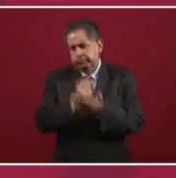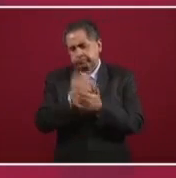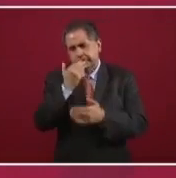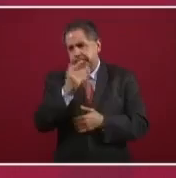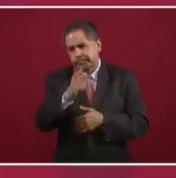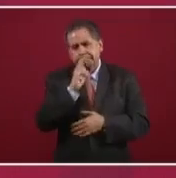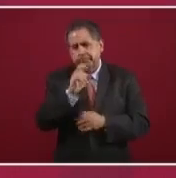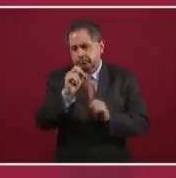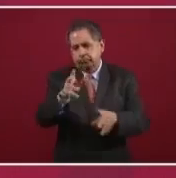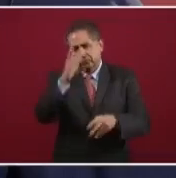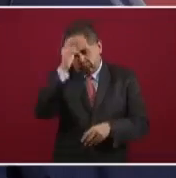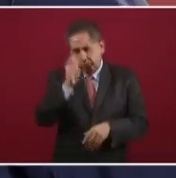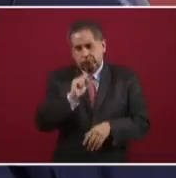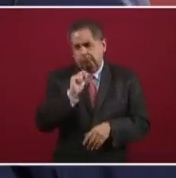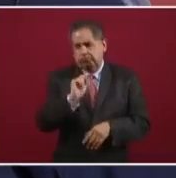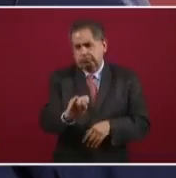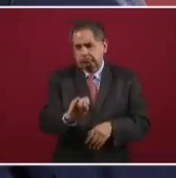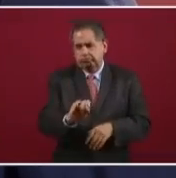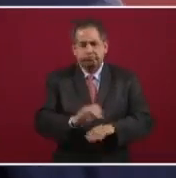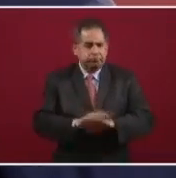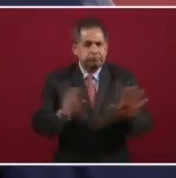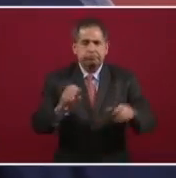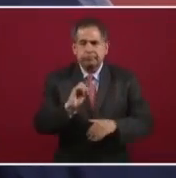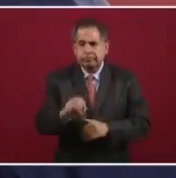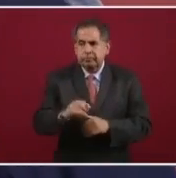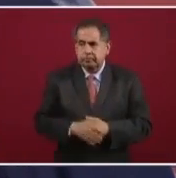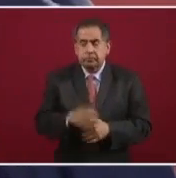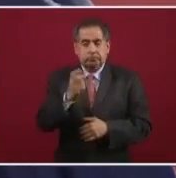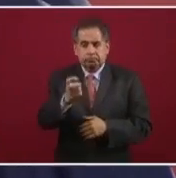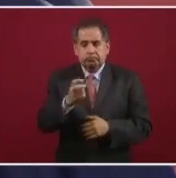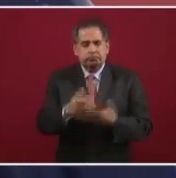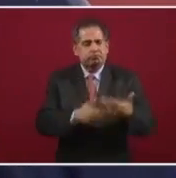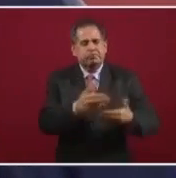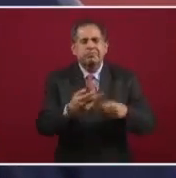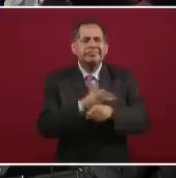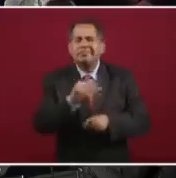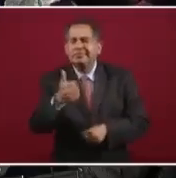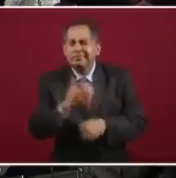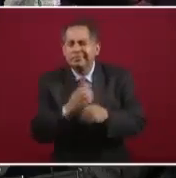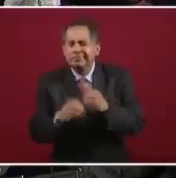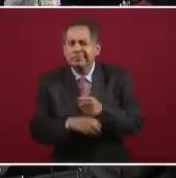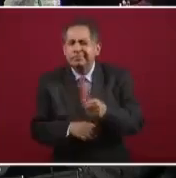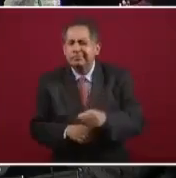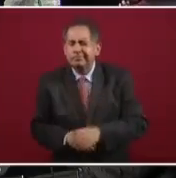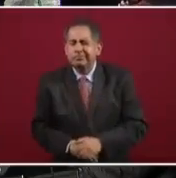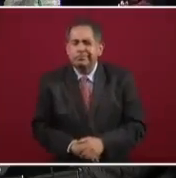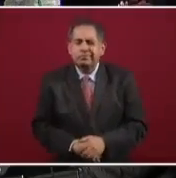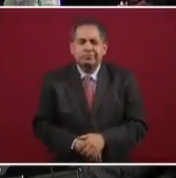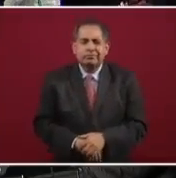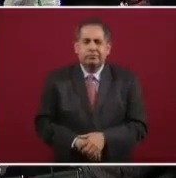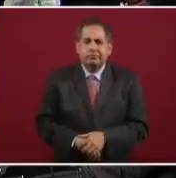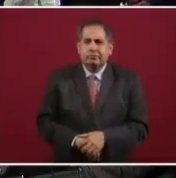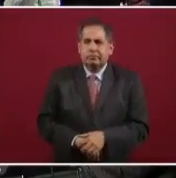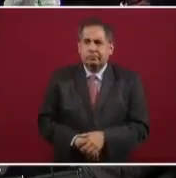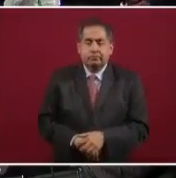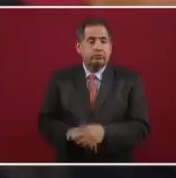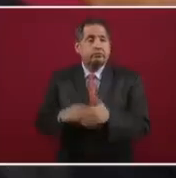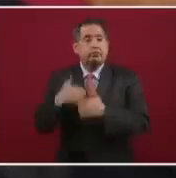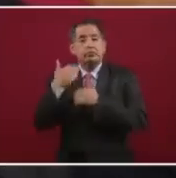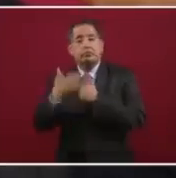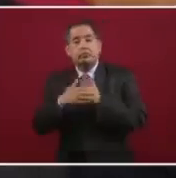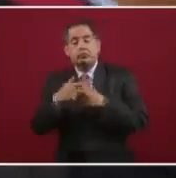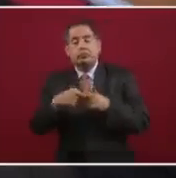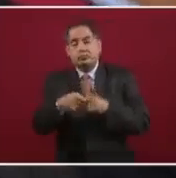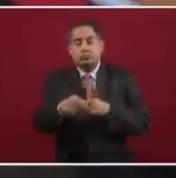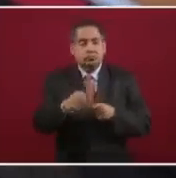mejor y por eso se llevaron a cabo las cosas. ¿Qué otra cosa preguntaste? Sobre si en los próximos días van a volver a